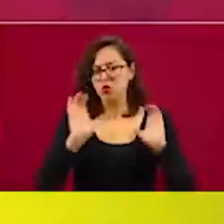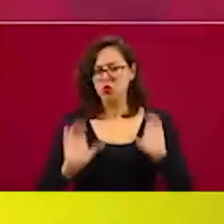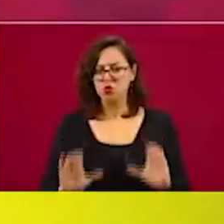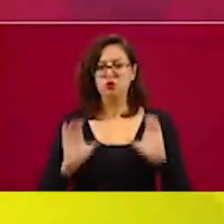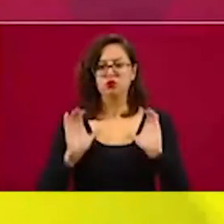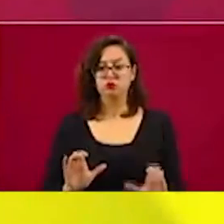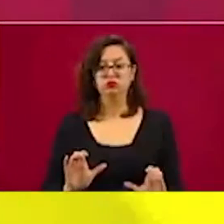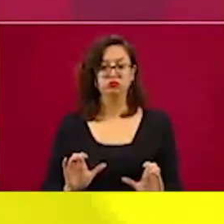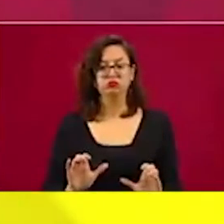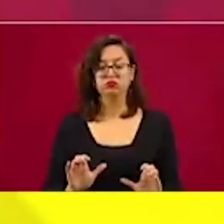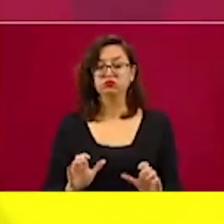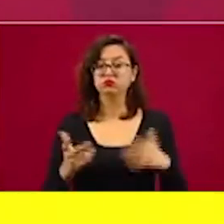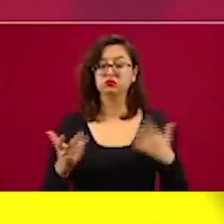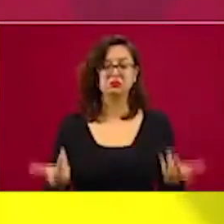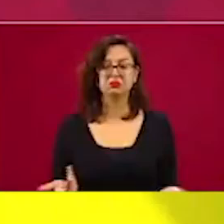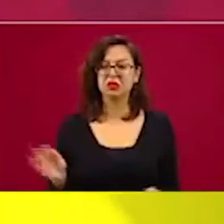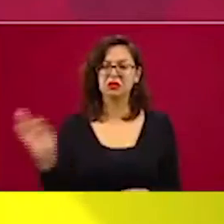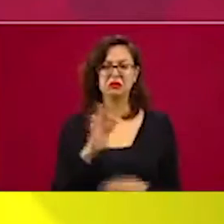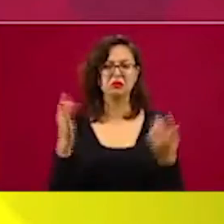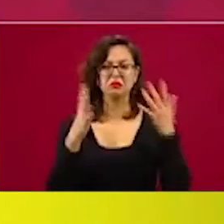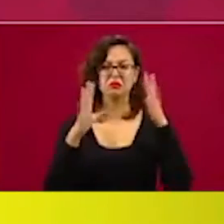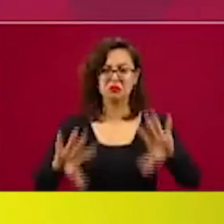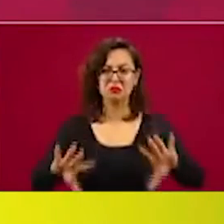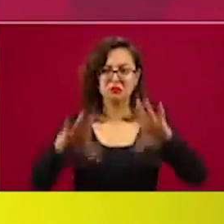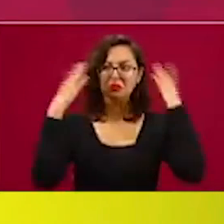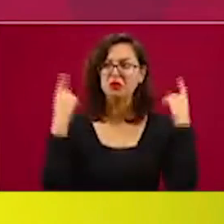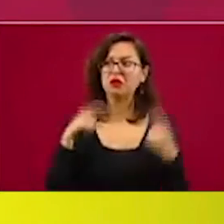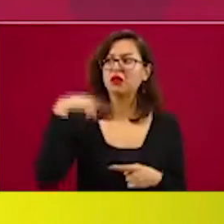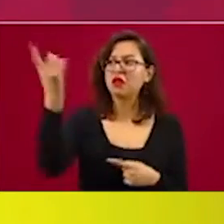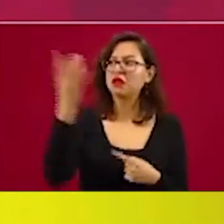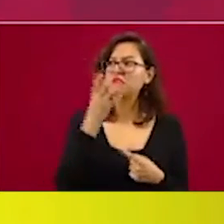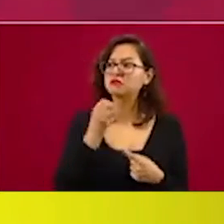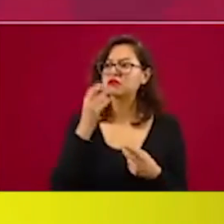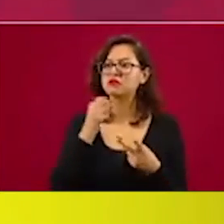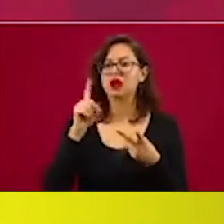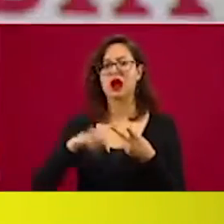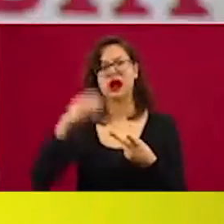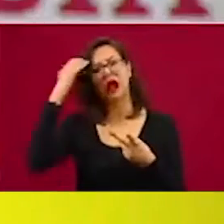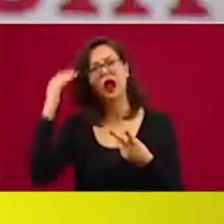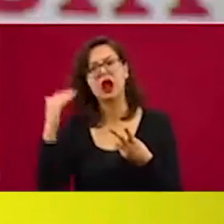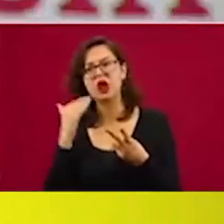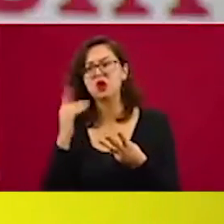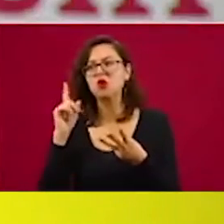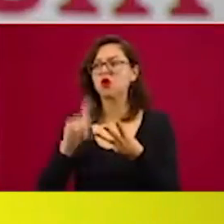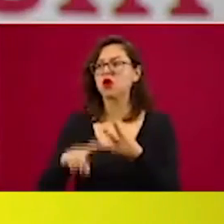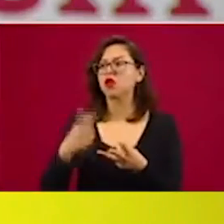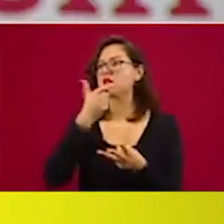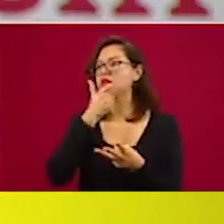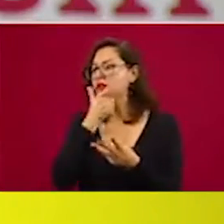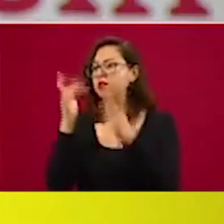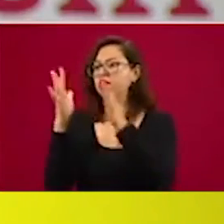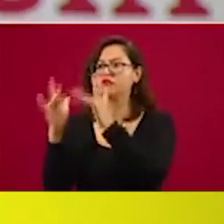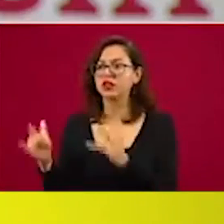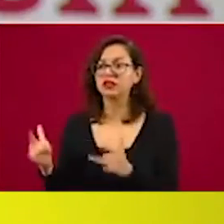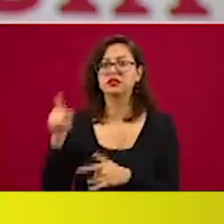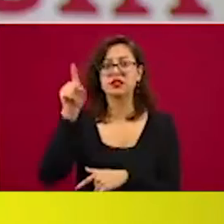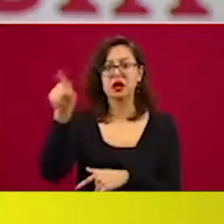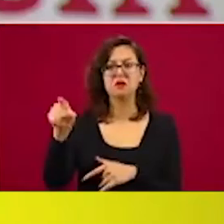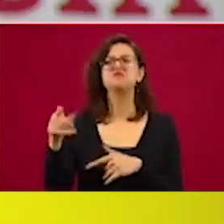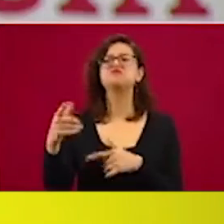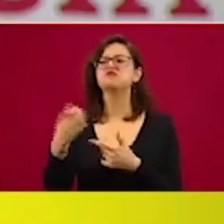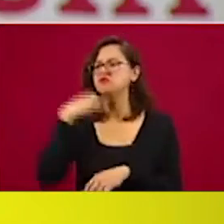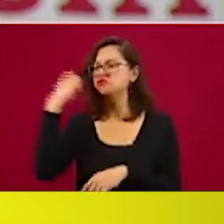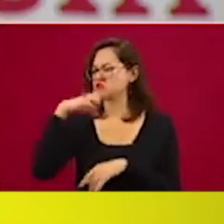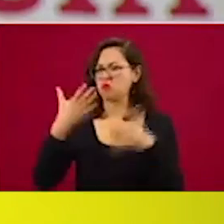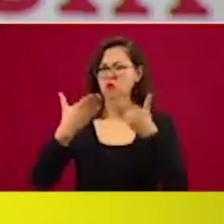suceder como Israel, Corea del Sur, Reino Unido, Francia, por citar algunos ejemplos, que abrieron